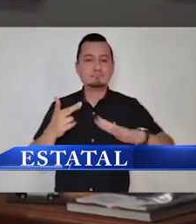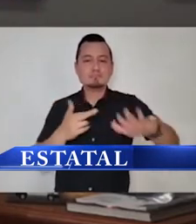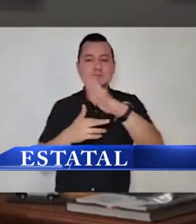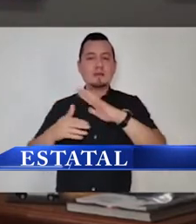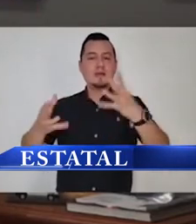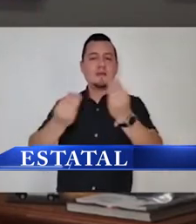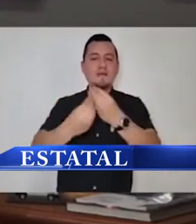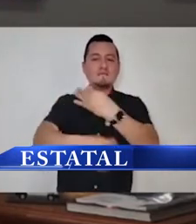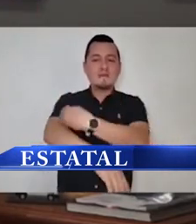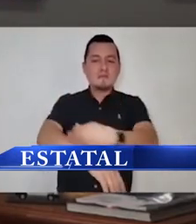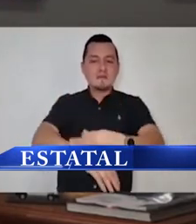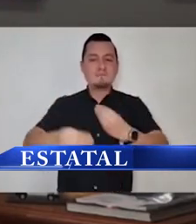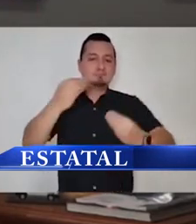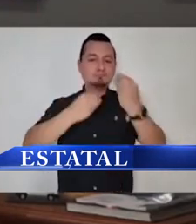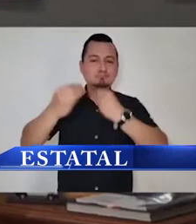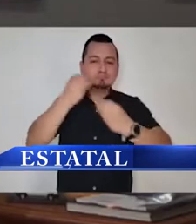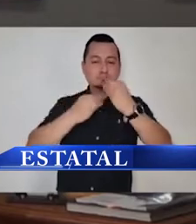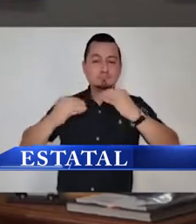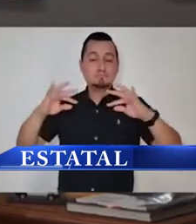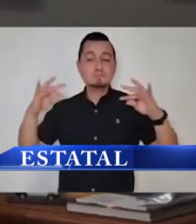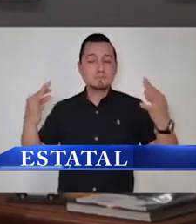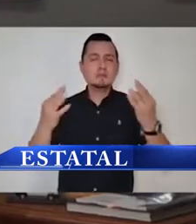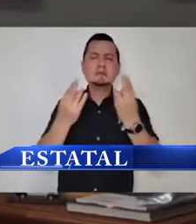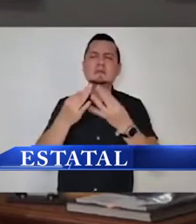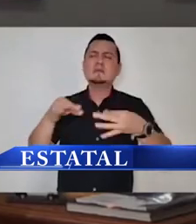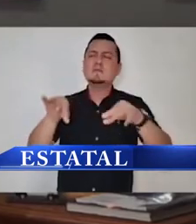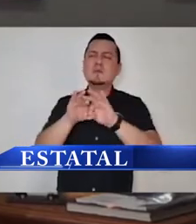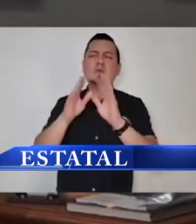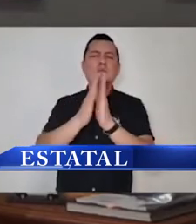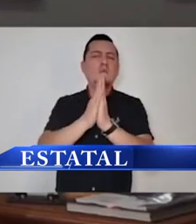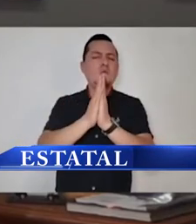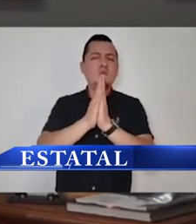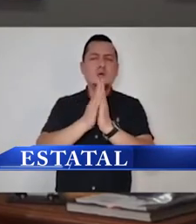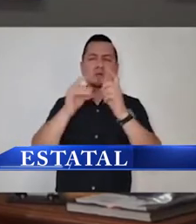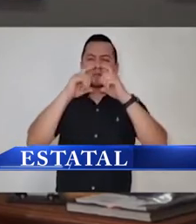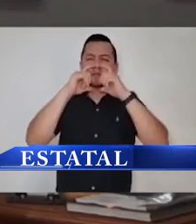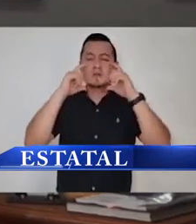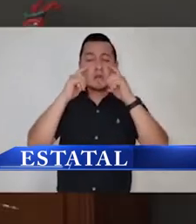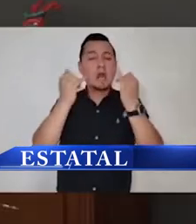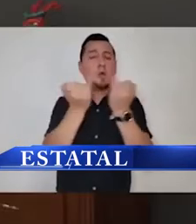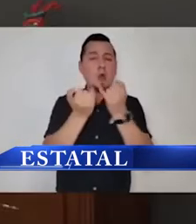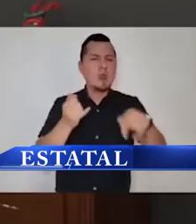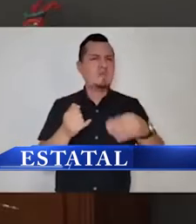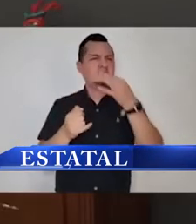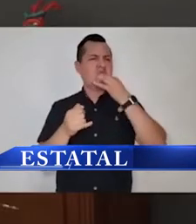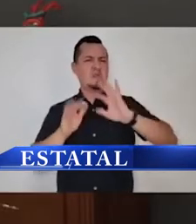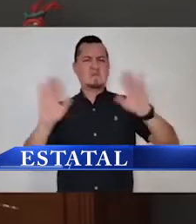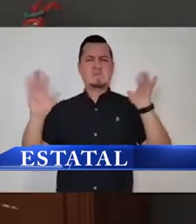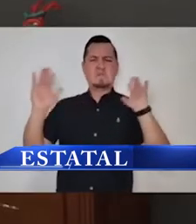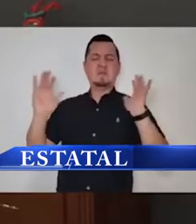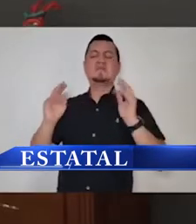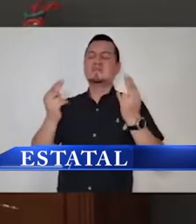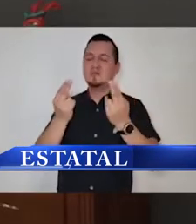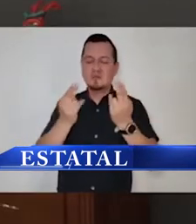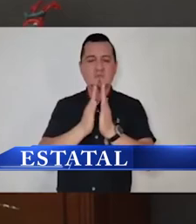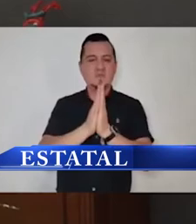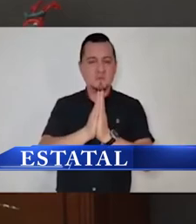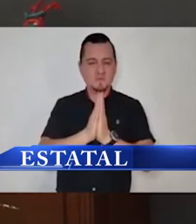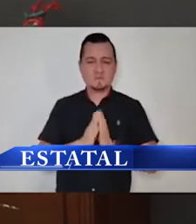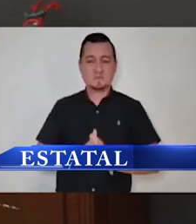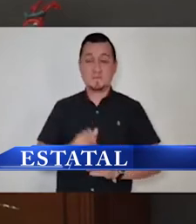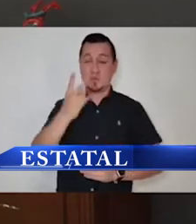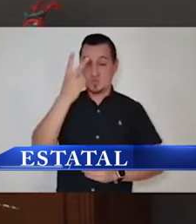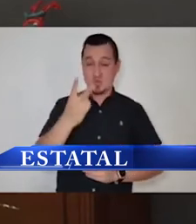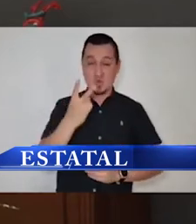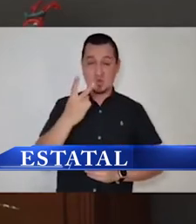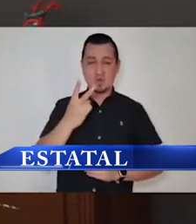reuniones de comidas o cenas. Usemos el cubrebocas también ahí. 2. Cuidemos